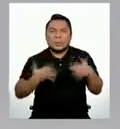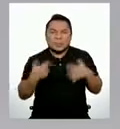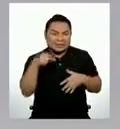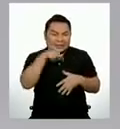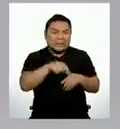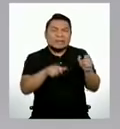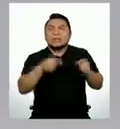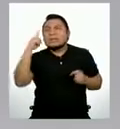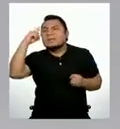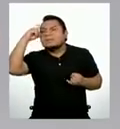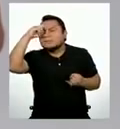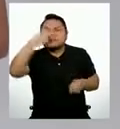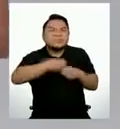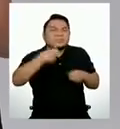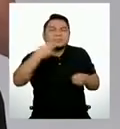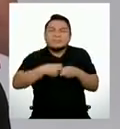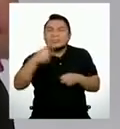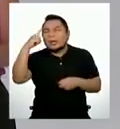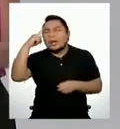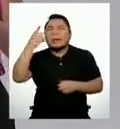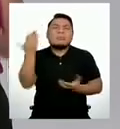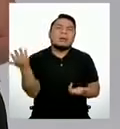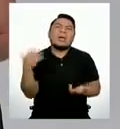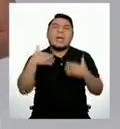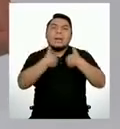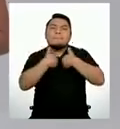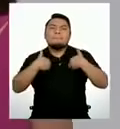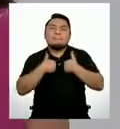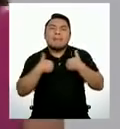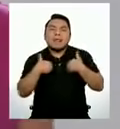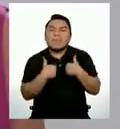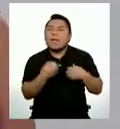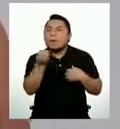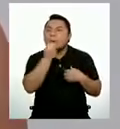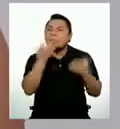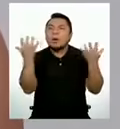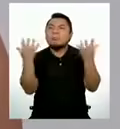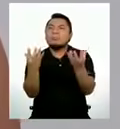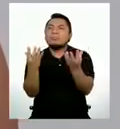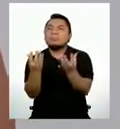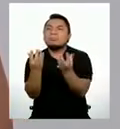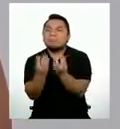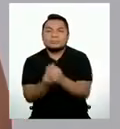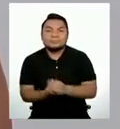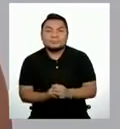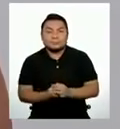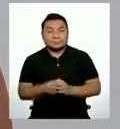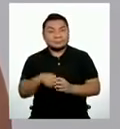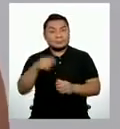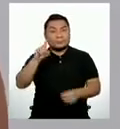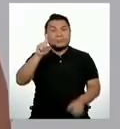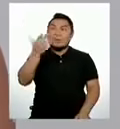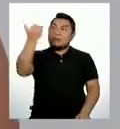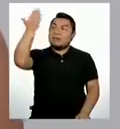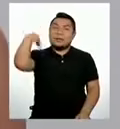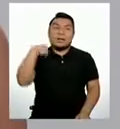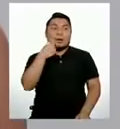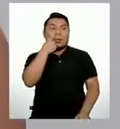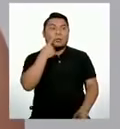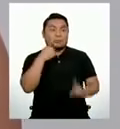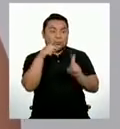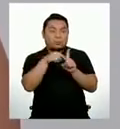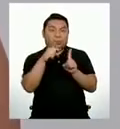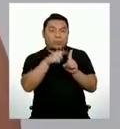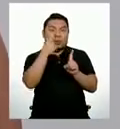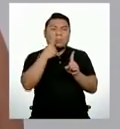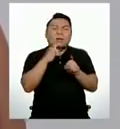iban a cazar. Cada vez había menos animales. Un día el hombre salió muy temprano de su casa